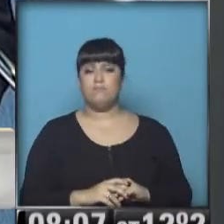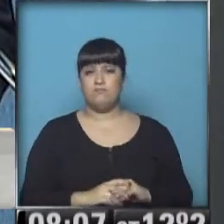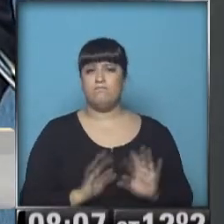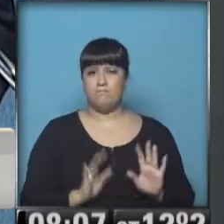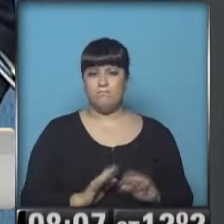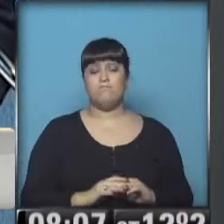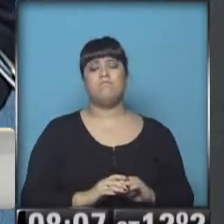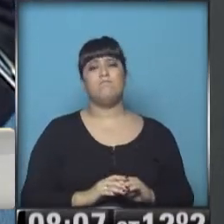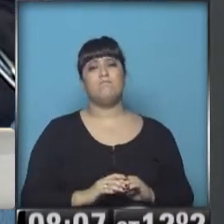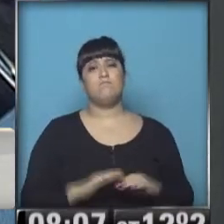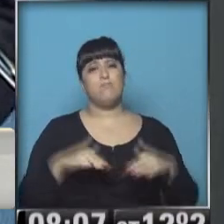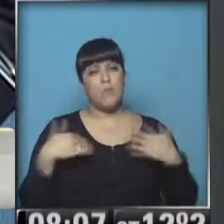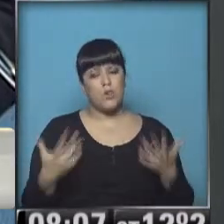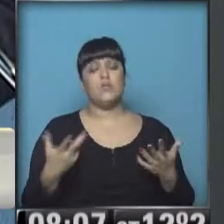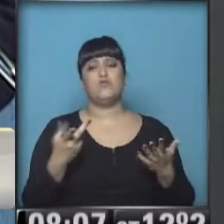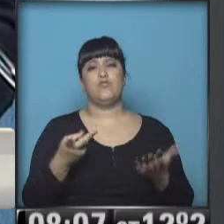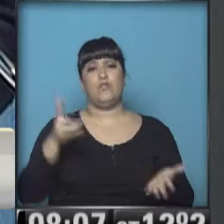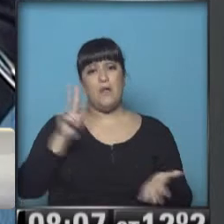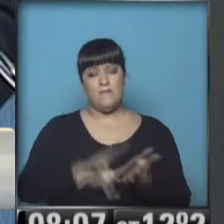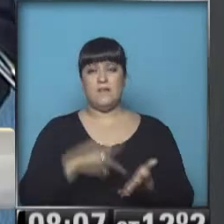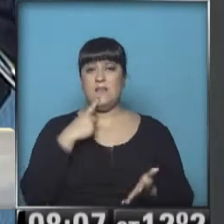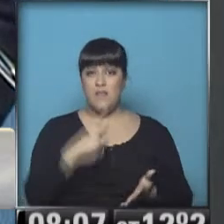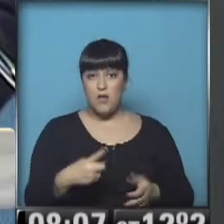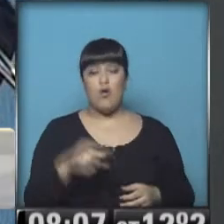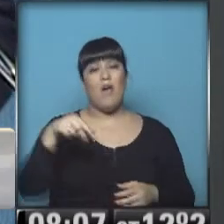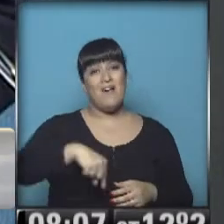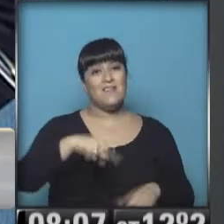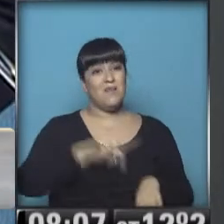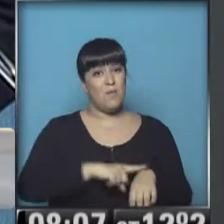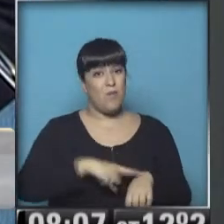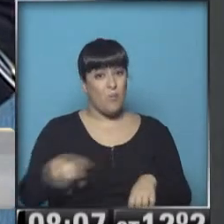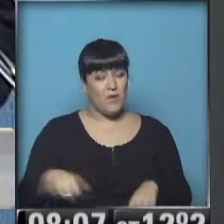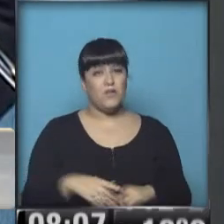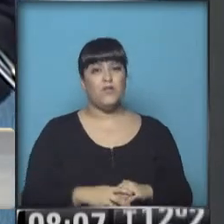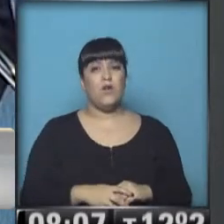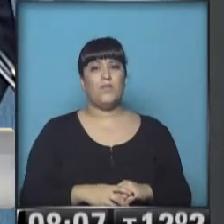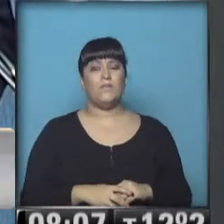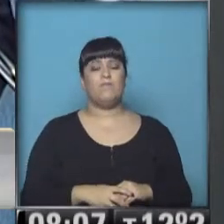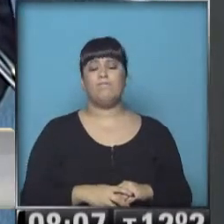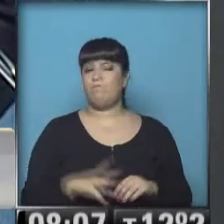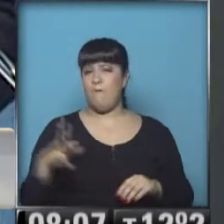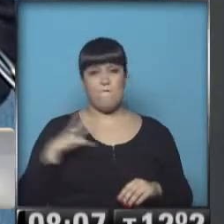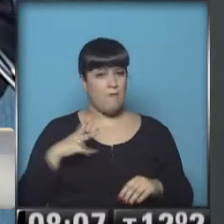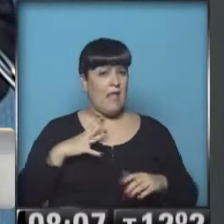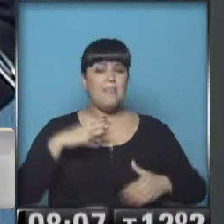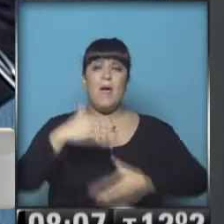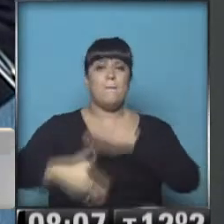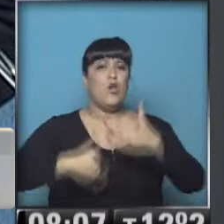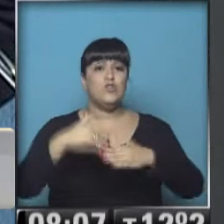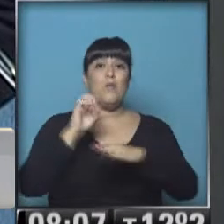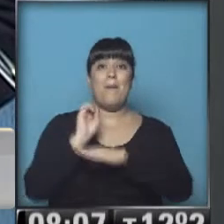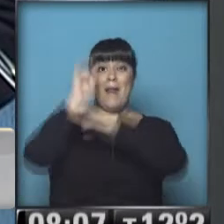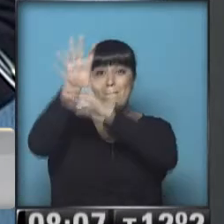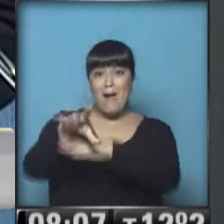vuelvo a insistir es un proyecto que hoy en estos momentos no está en proceso de envío